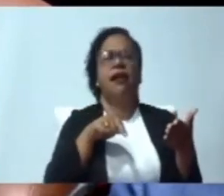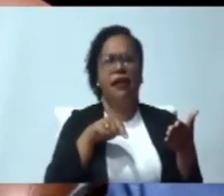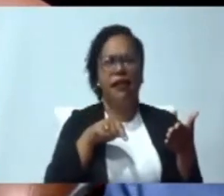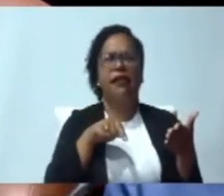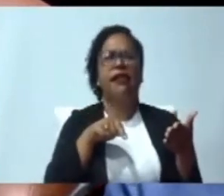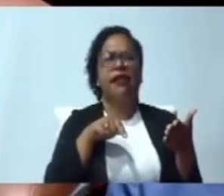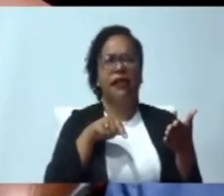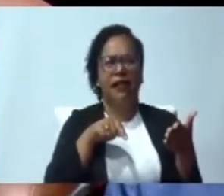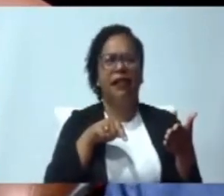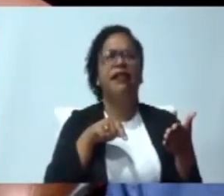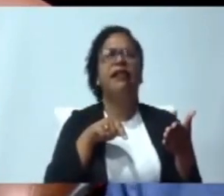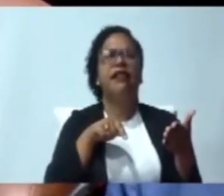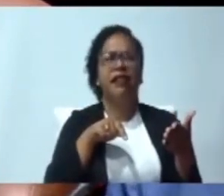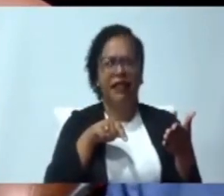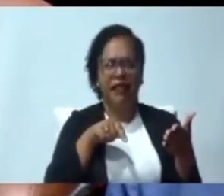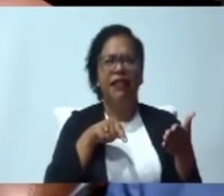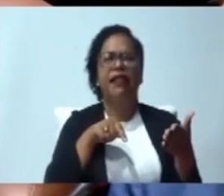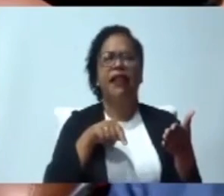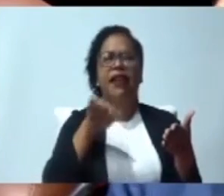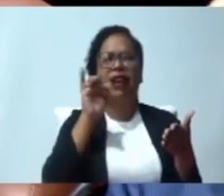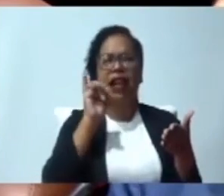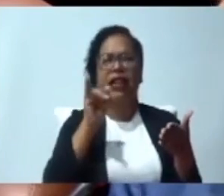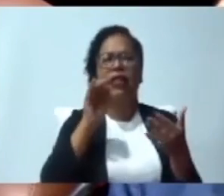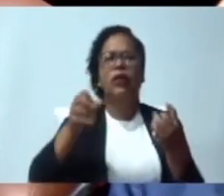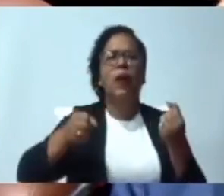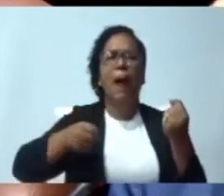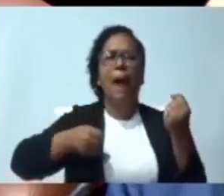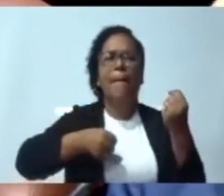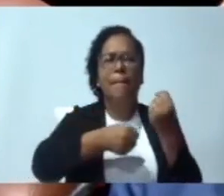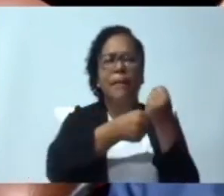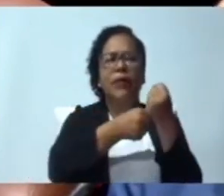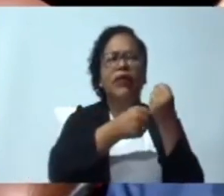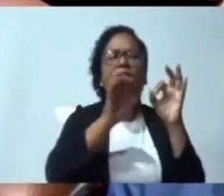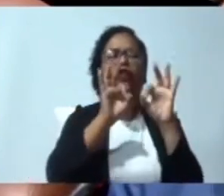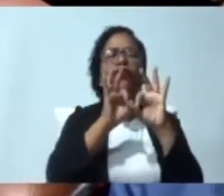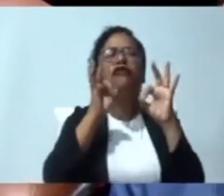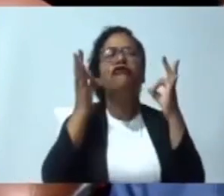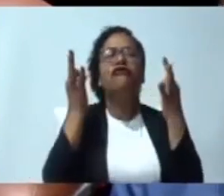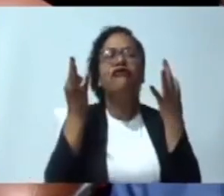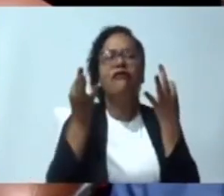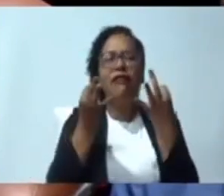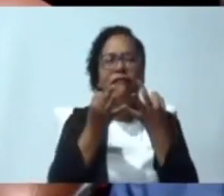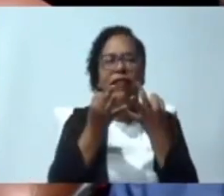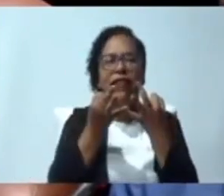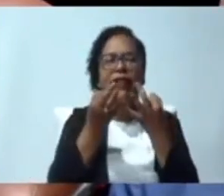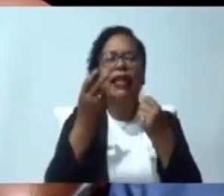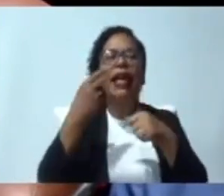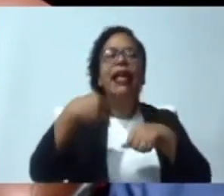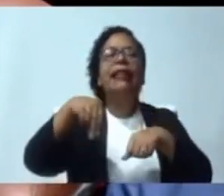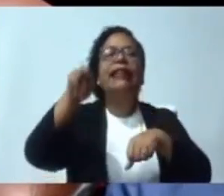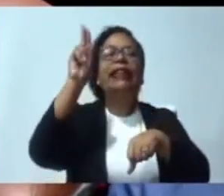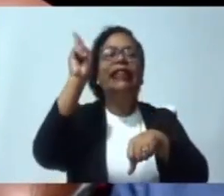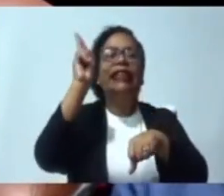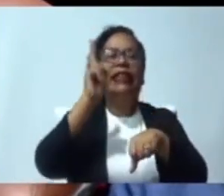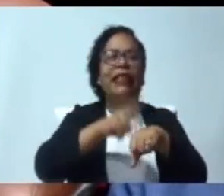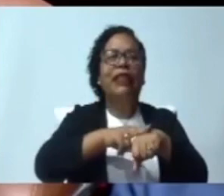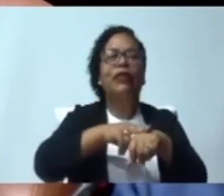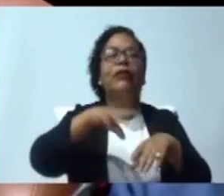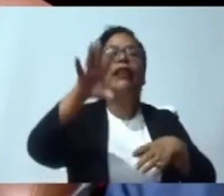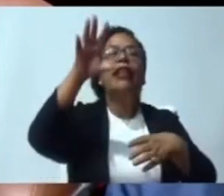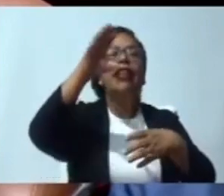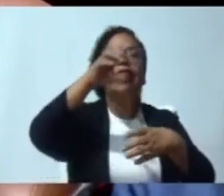familia original, la familia que está concebida en la Constitución de la